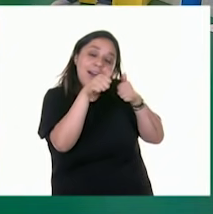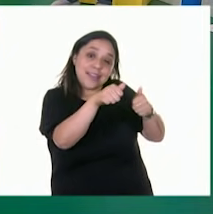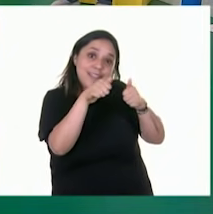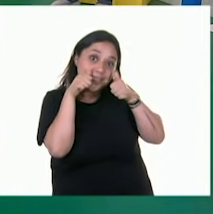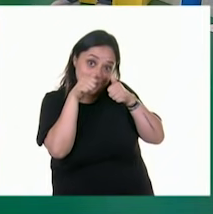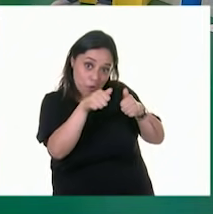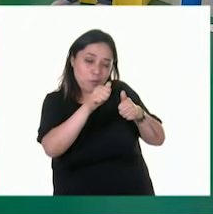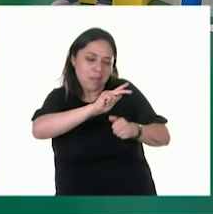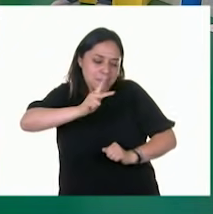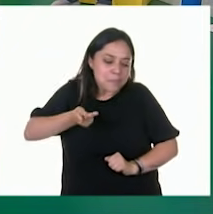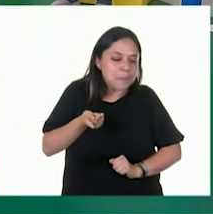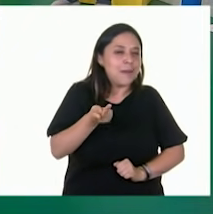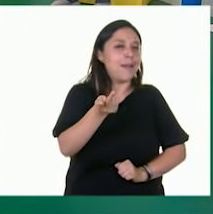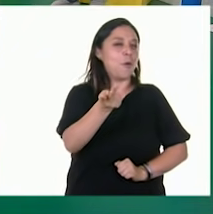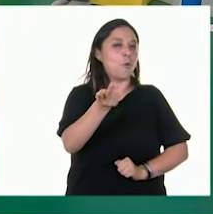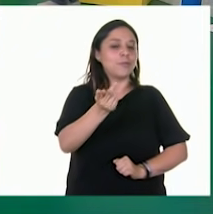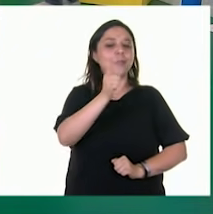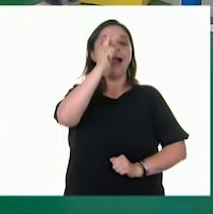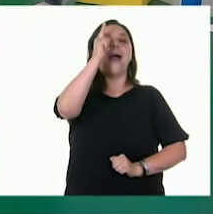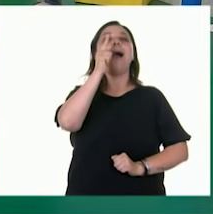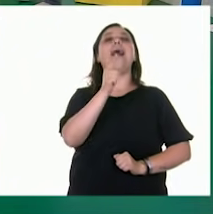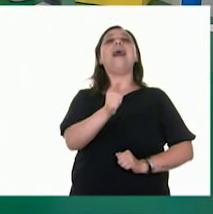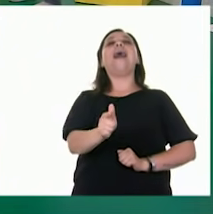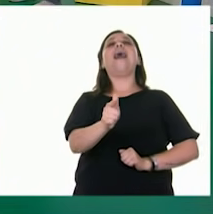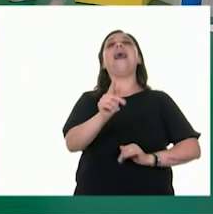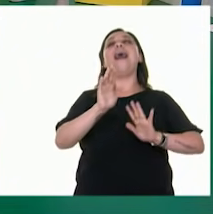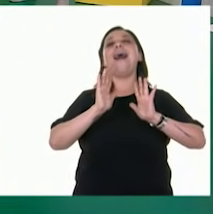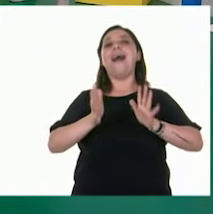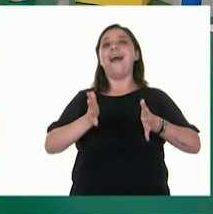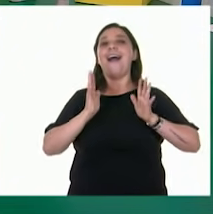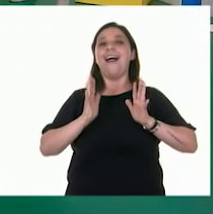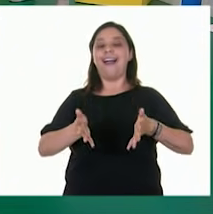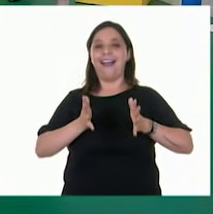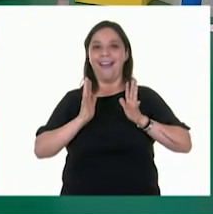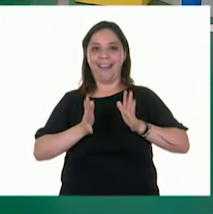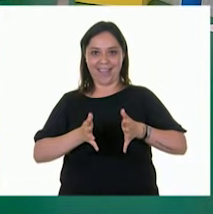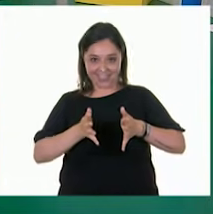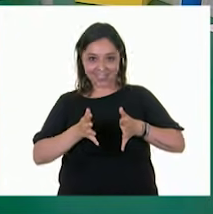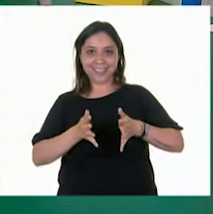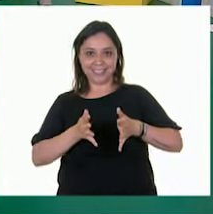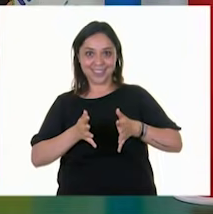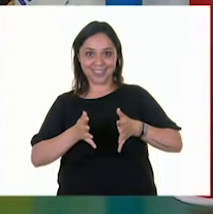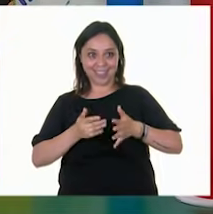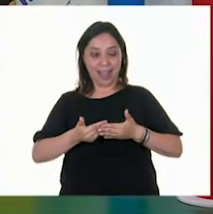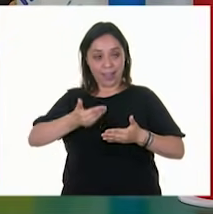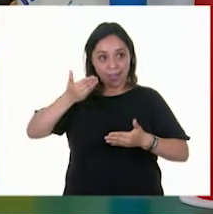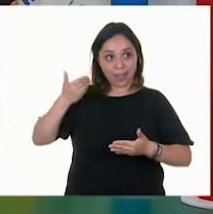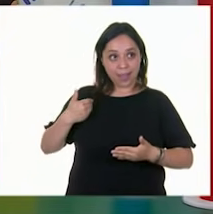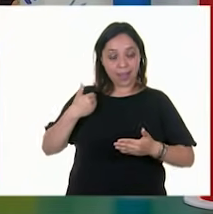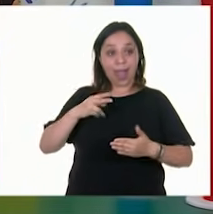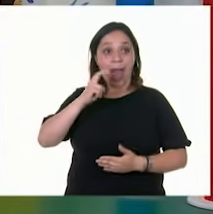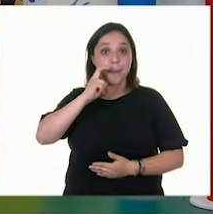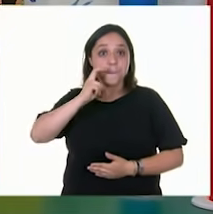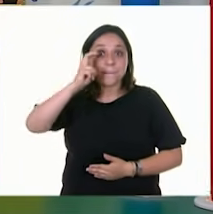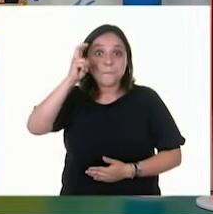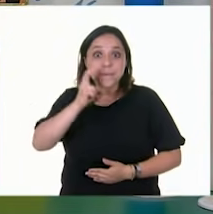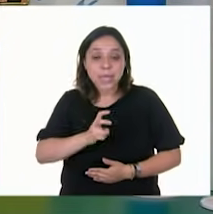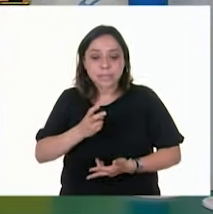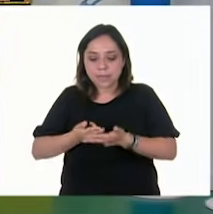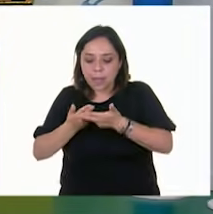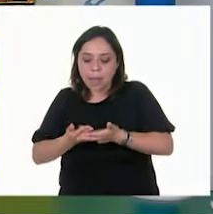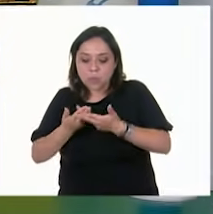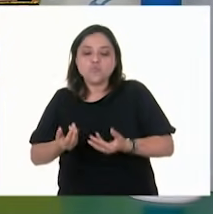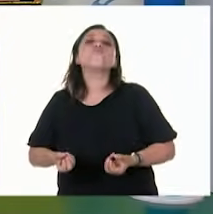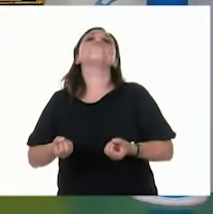las preguntas que nos está diciendo, porque ahí está el secreto a veces de las fracciones. Exactamente. En la anterior, ¿cuántas rebanadas me sobraron de las que regaló mi